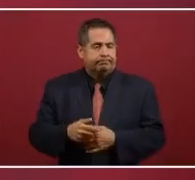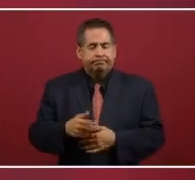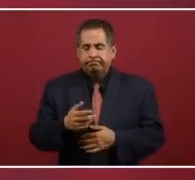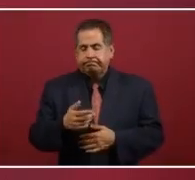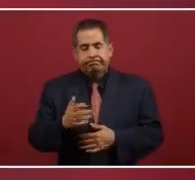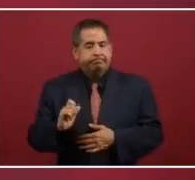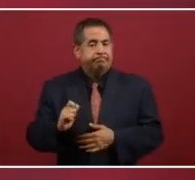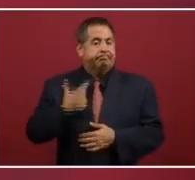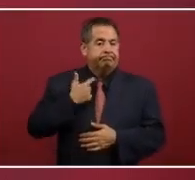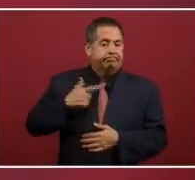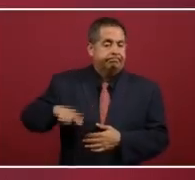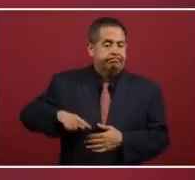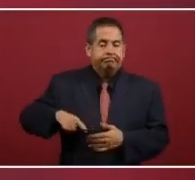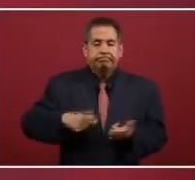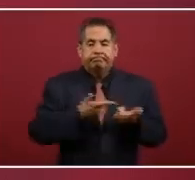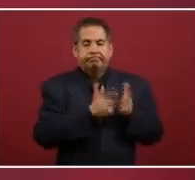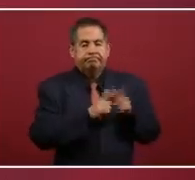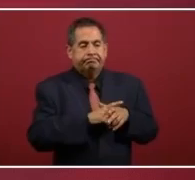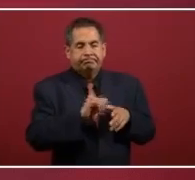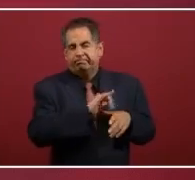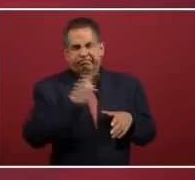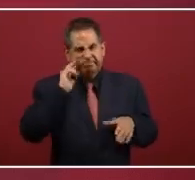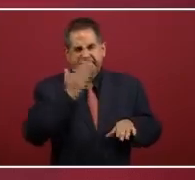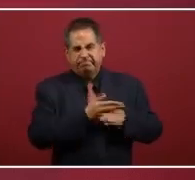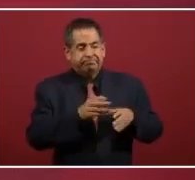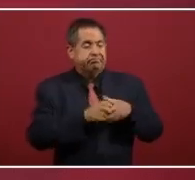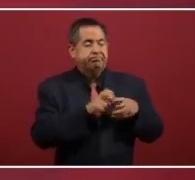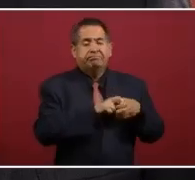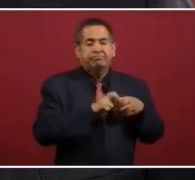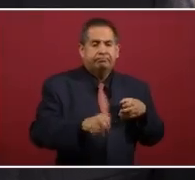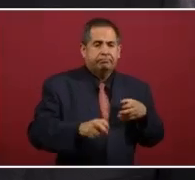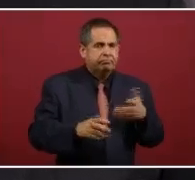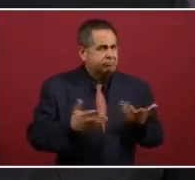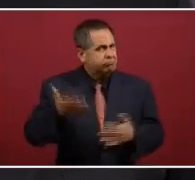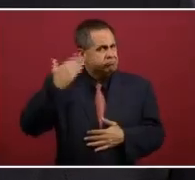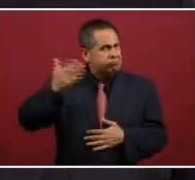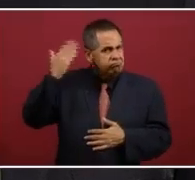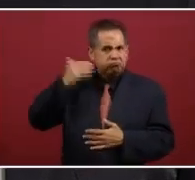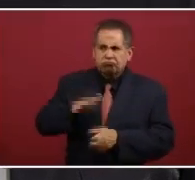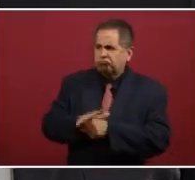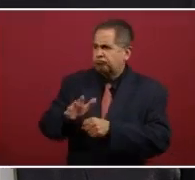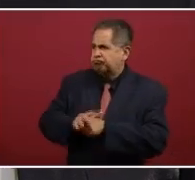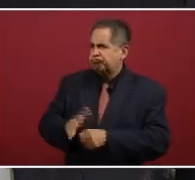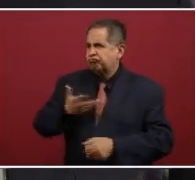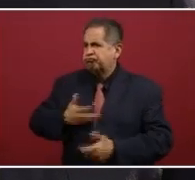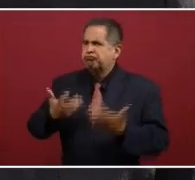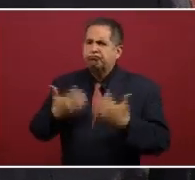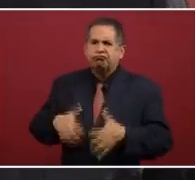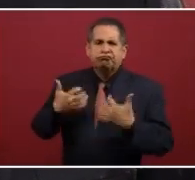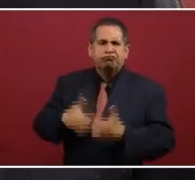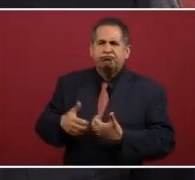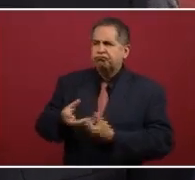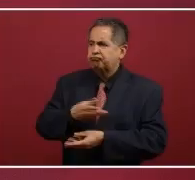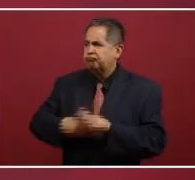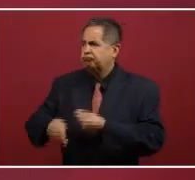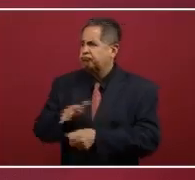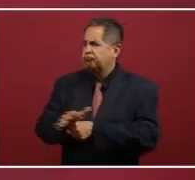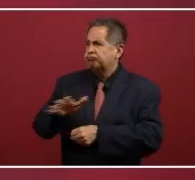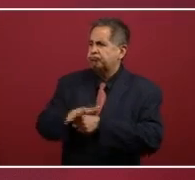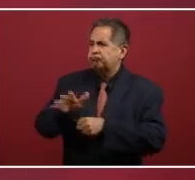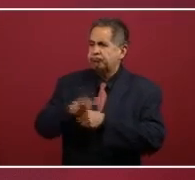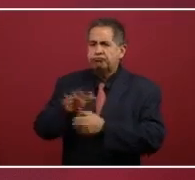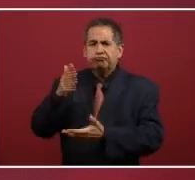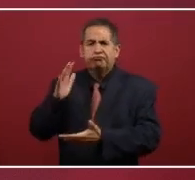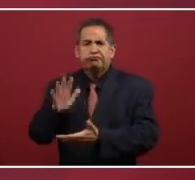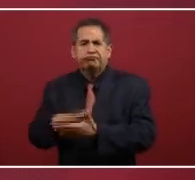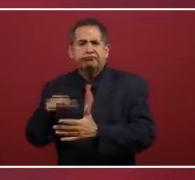tecnócratas, neoliberales, después de que éramos autosuficientes en gasolina, nos llevaron a